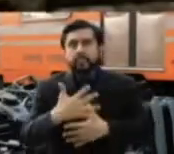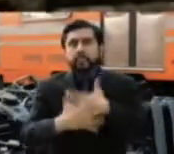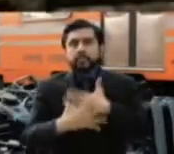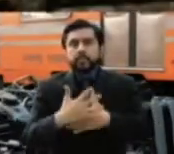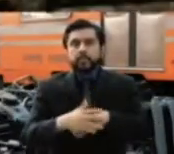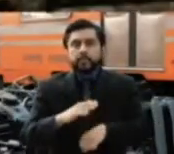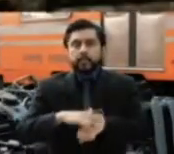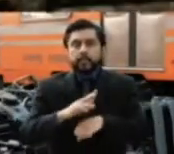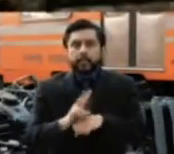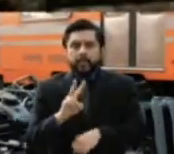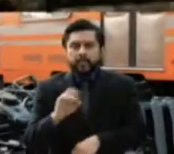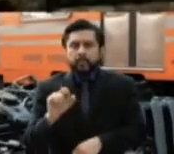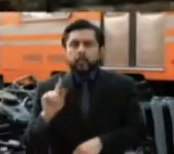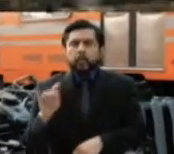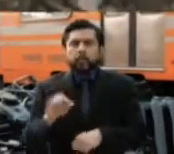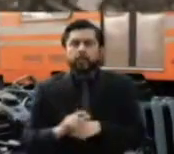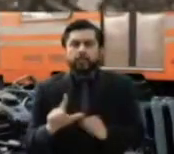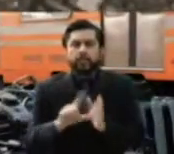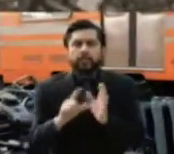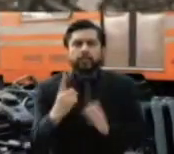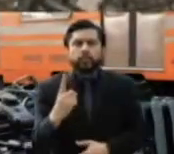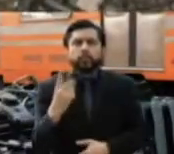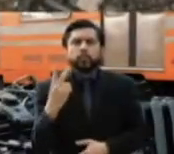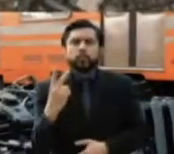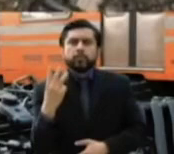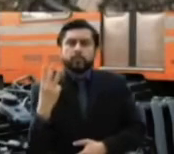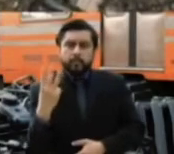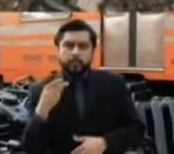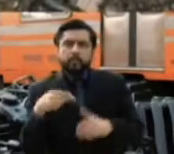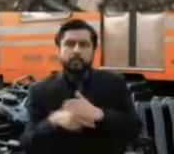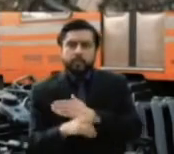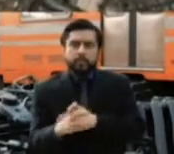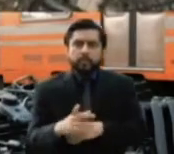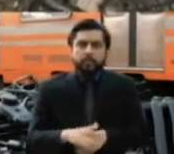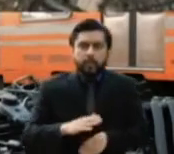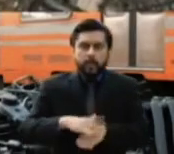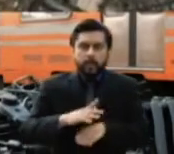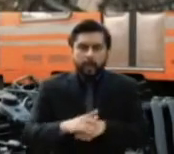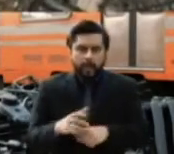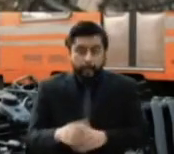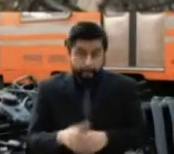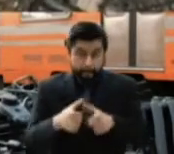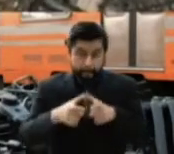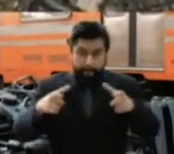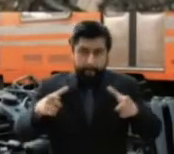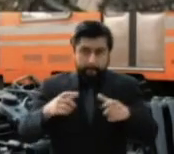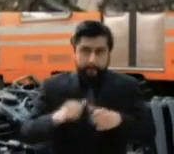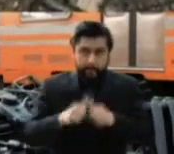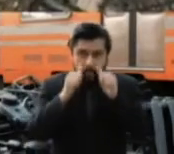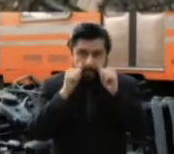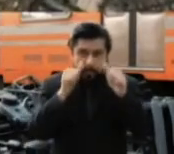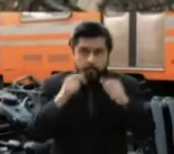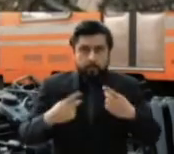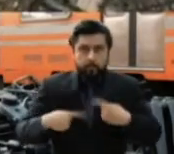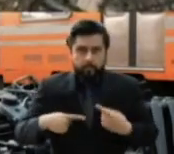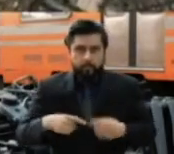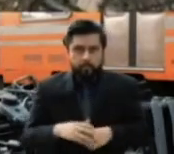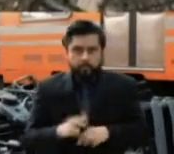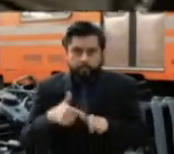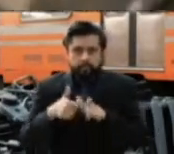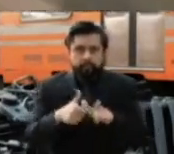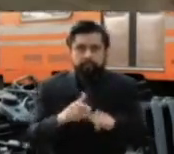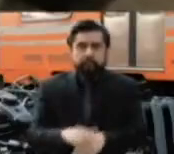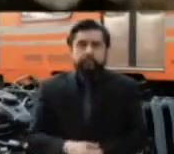las líneas 1, 2 y 3. La medida incrementará capacidad y estabilidad para brindar servicio